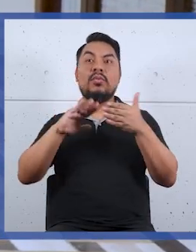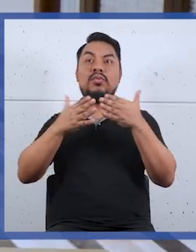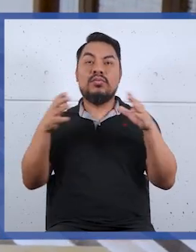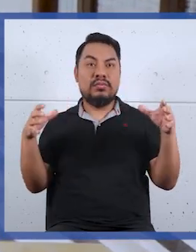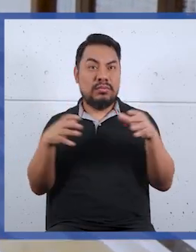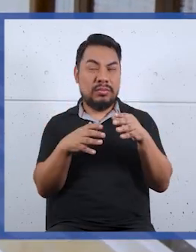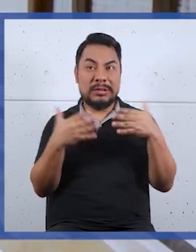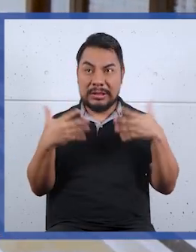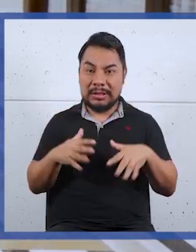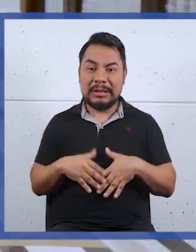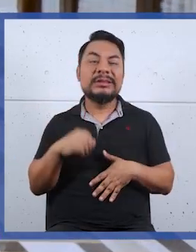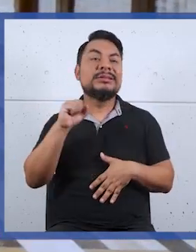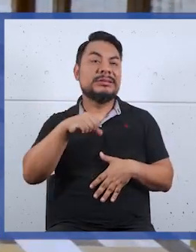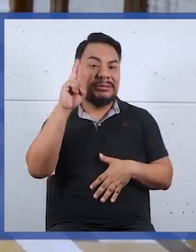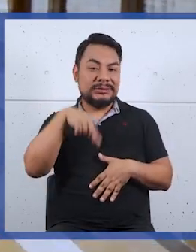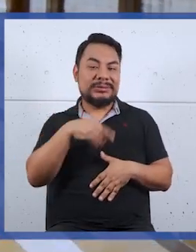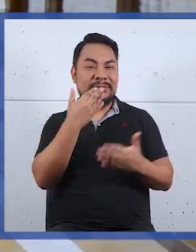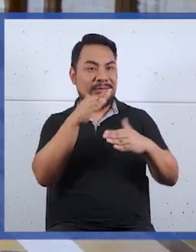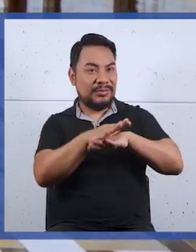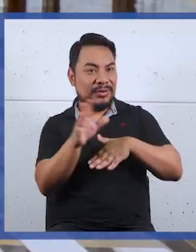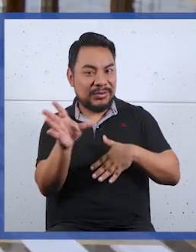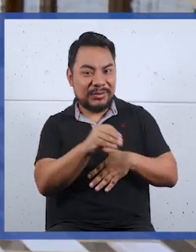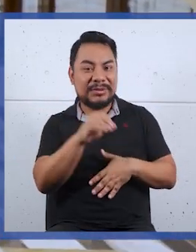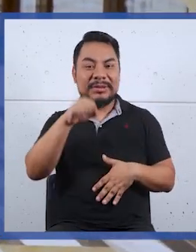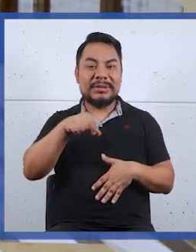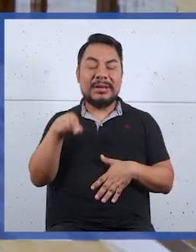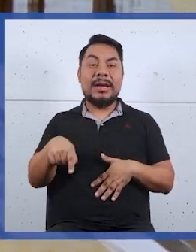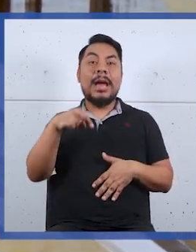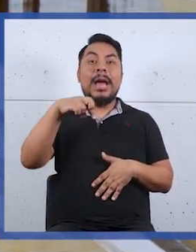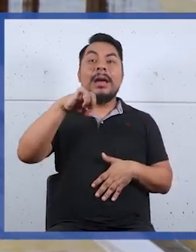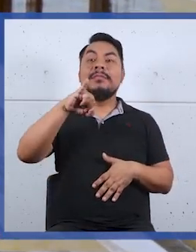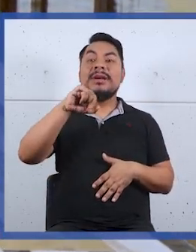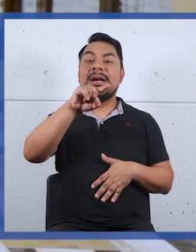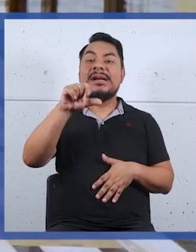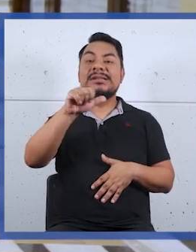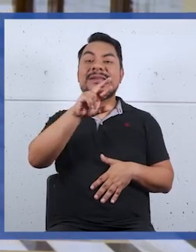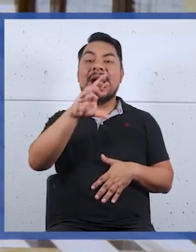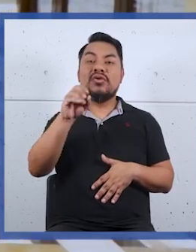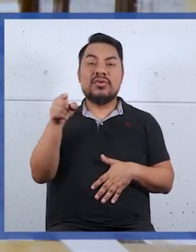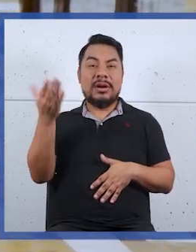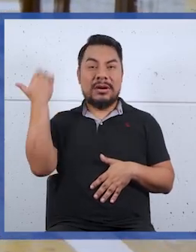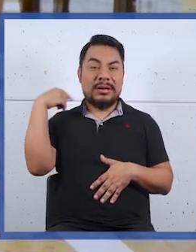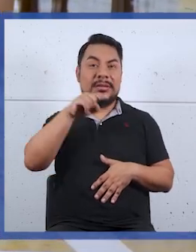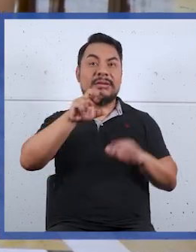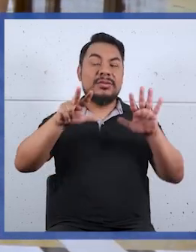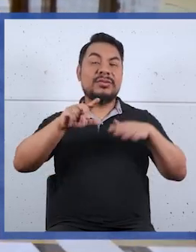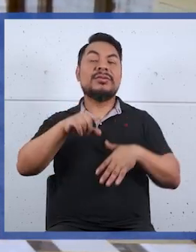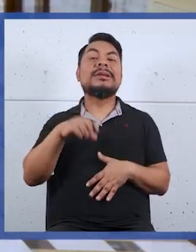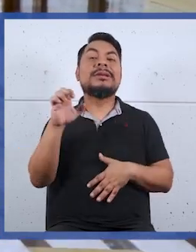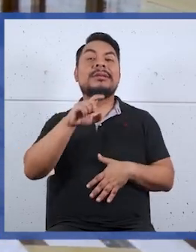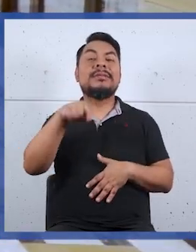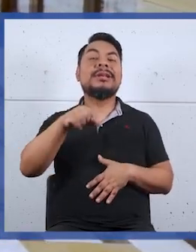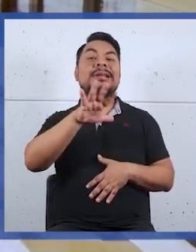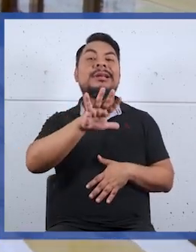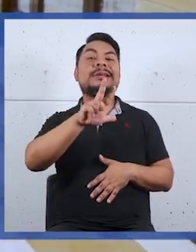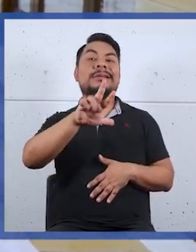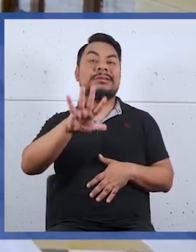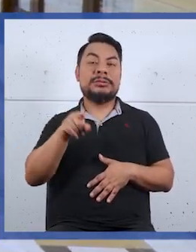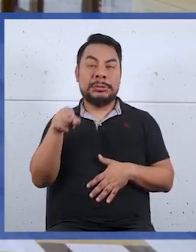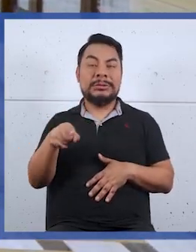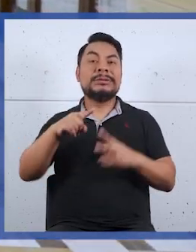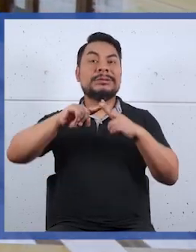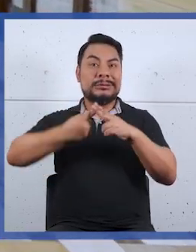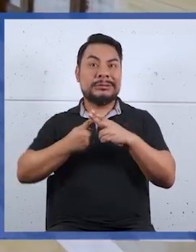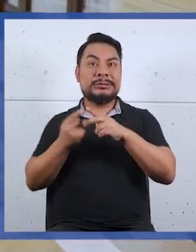¿verdad? Es cierto, Pizarro, muy buenas tardes con todos, es cierto. Pizarro, una vez fundada la ciudad de Lima, un 18 de enero de 1535, él inicia